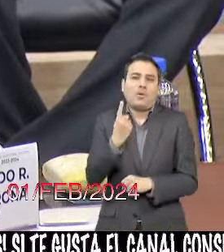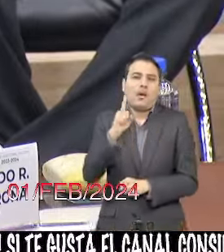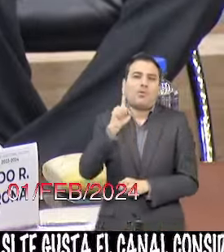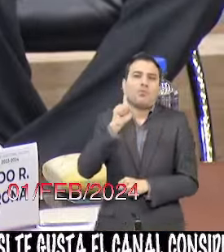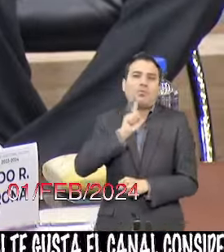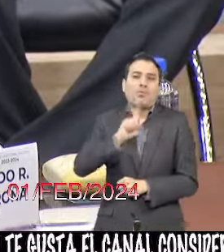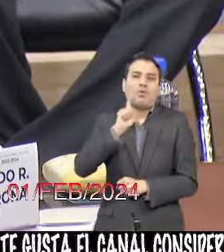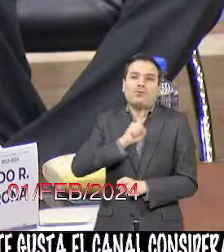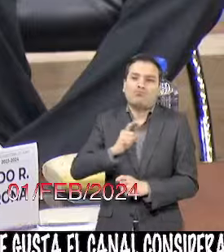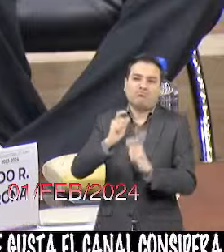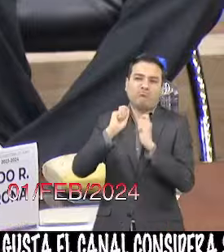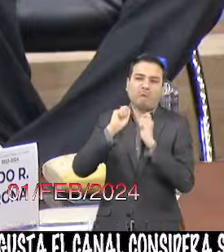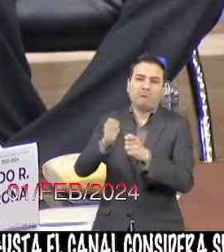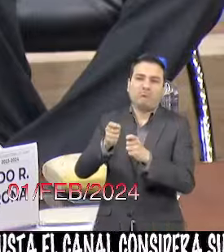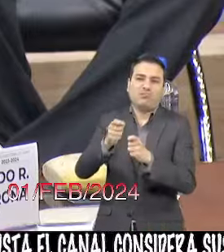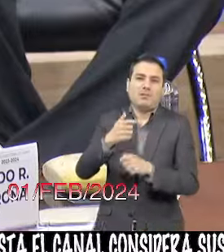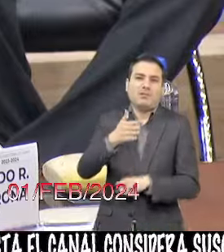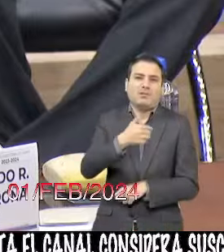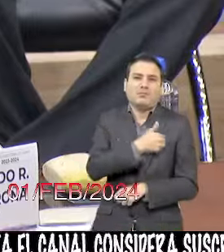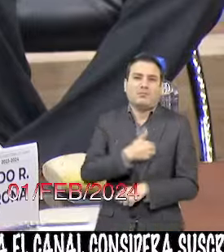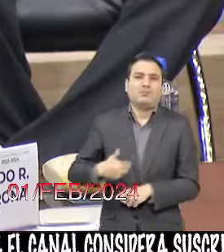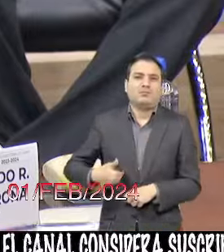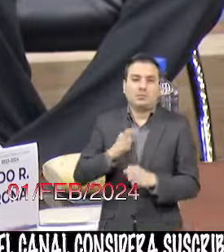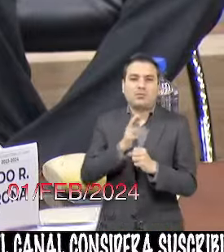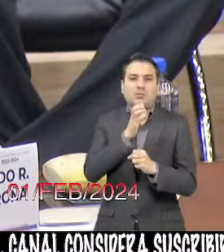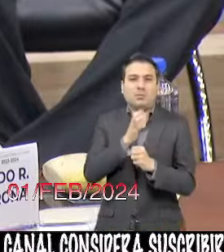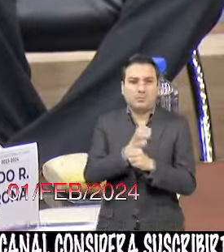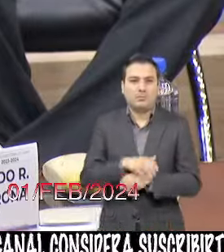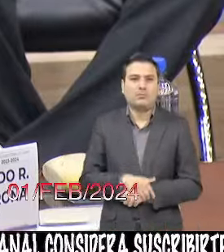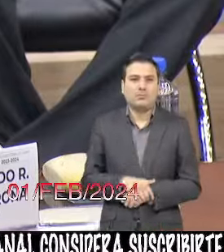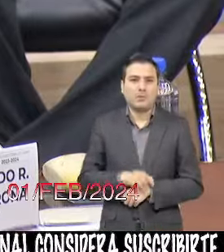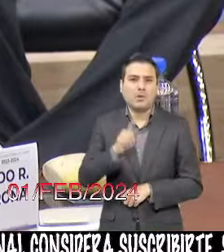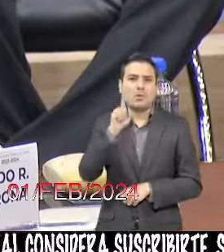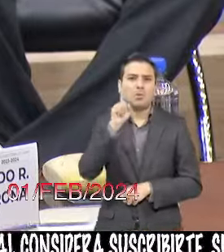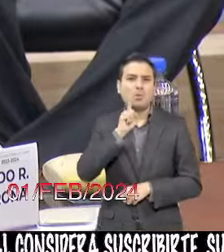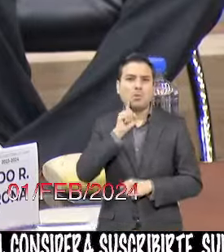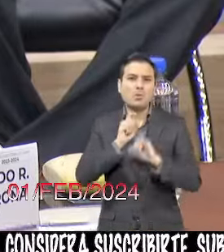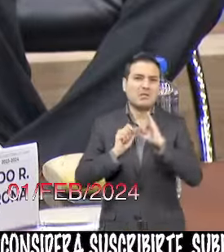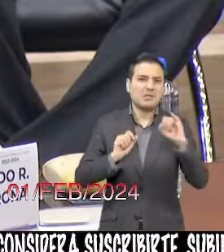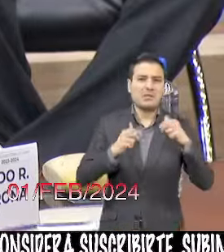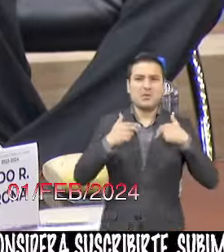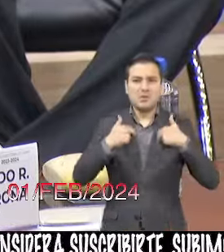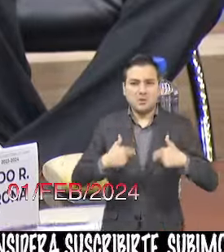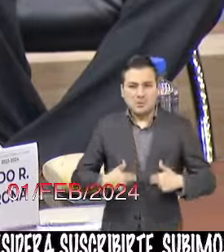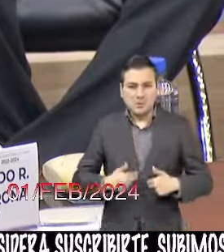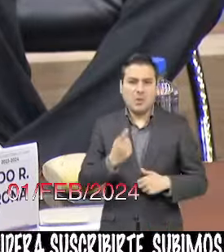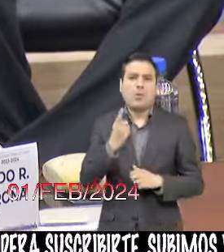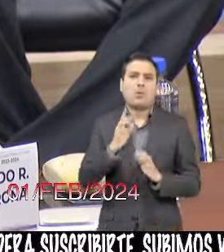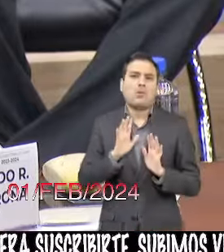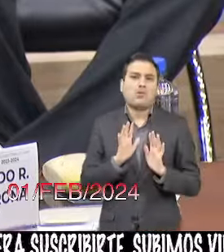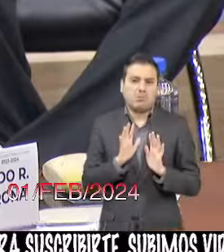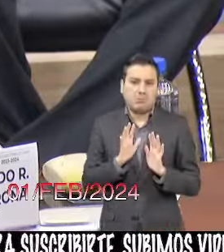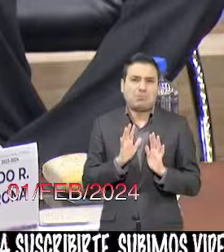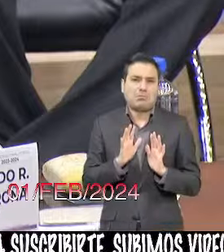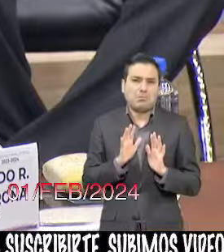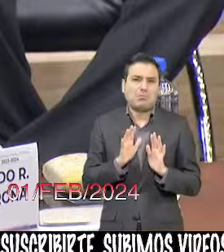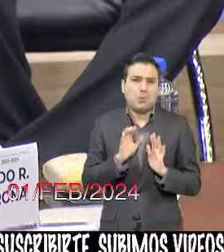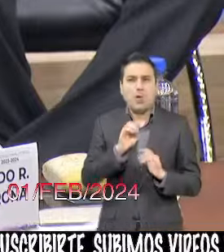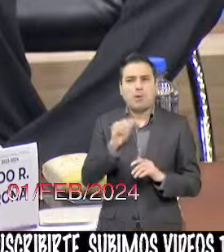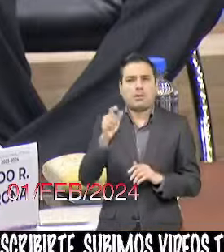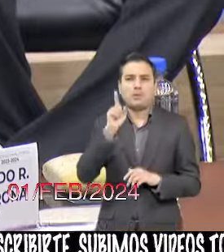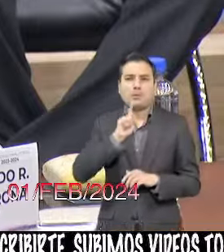presidencia de la República, no cualquier mujer, una mujer de izquierda comprometida, humanista, consecuente. Y en